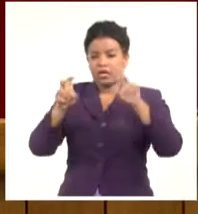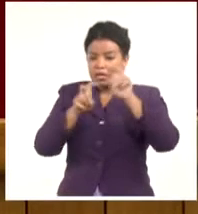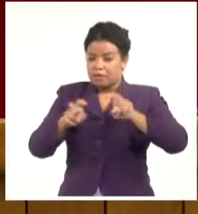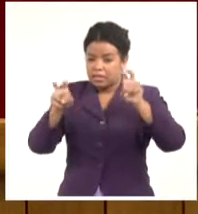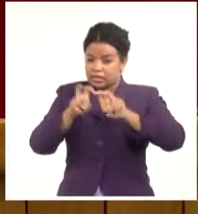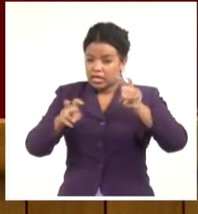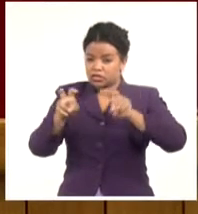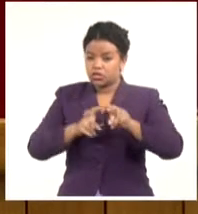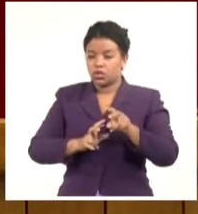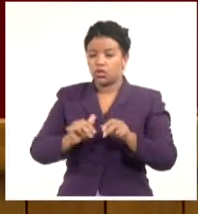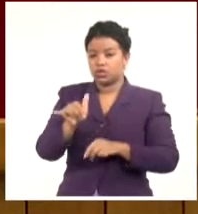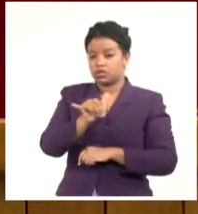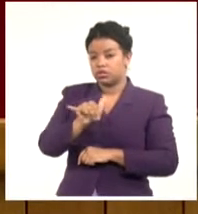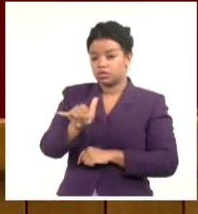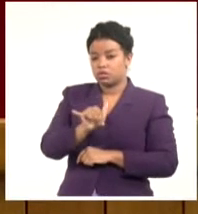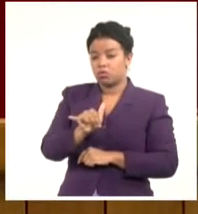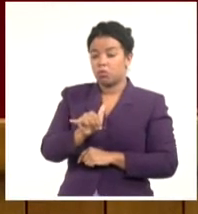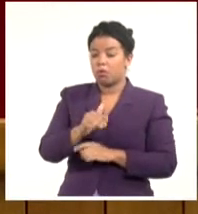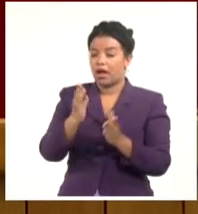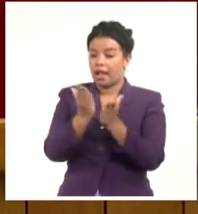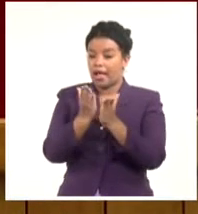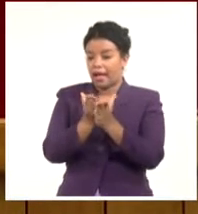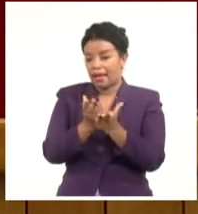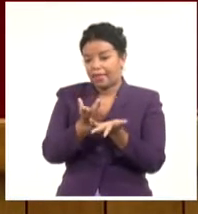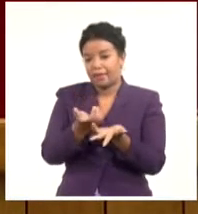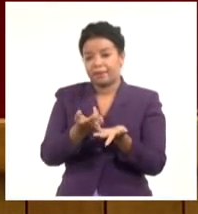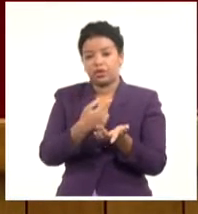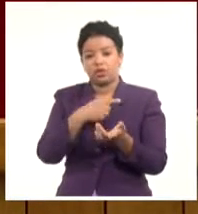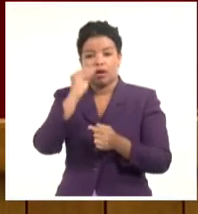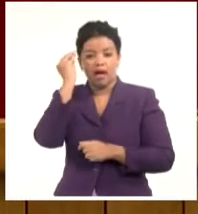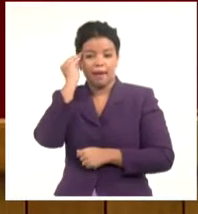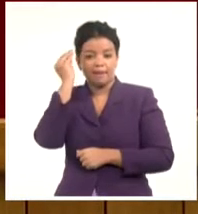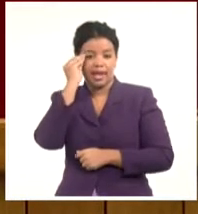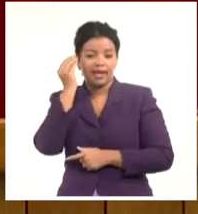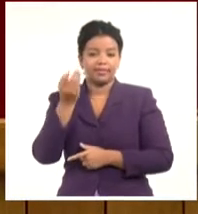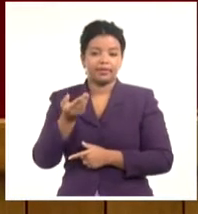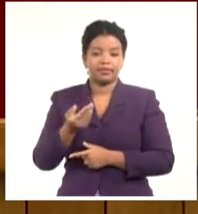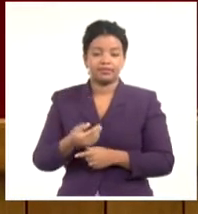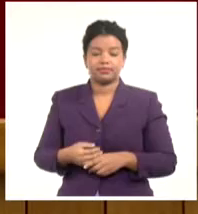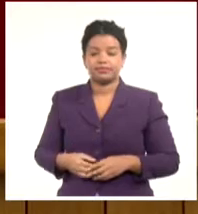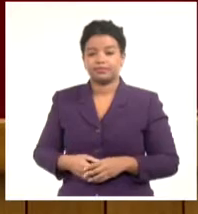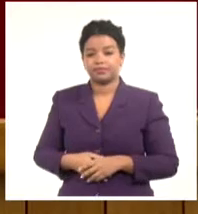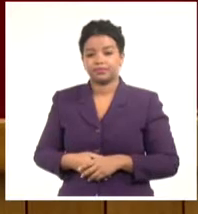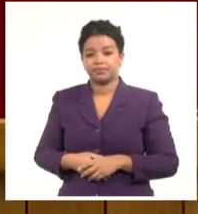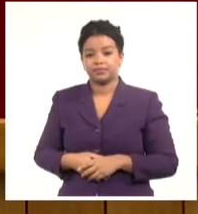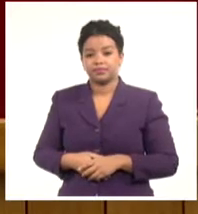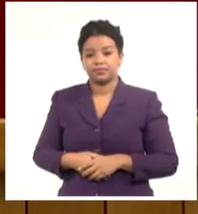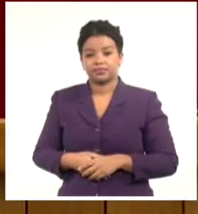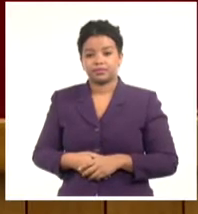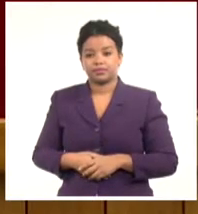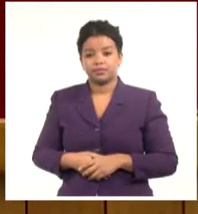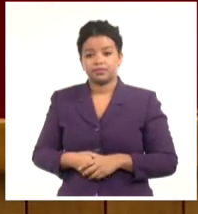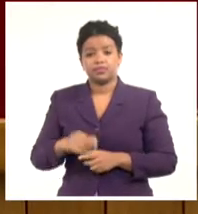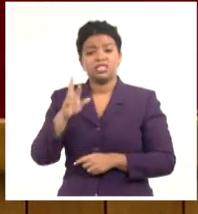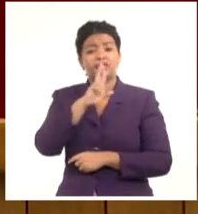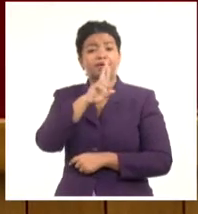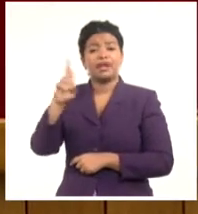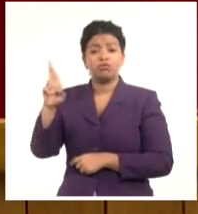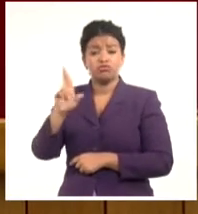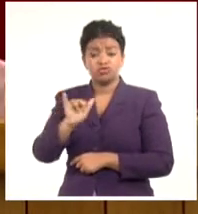el cuestionamiento académico constante, la dialéctica. La revolución y la sociedad